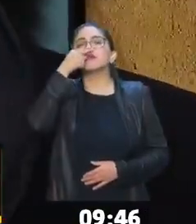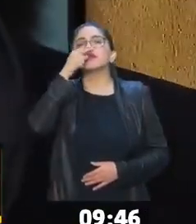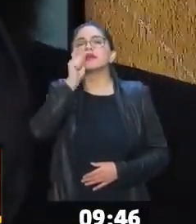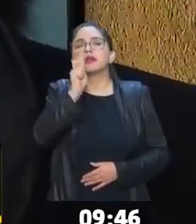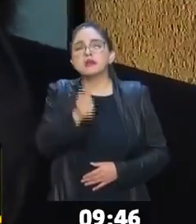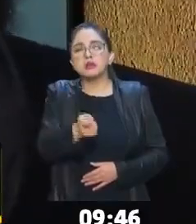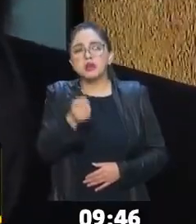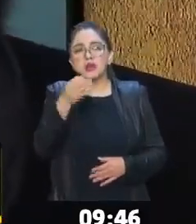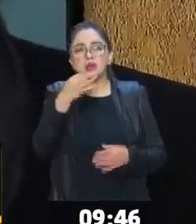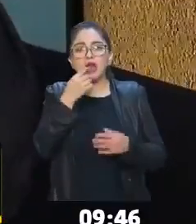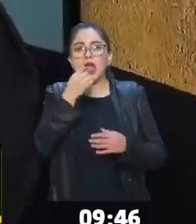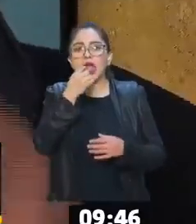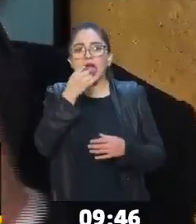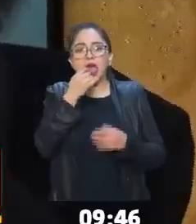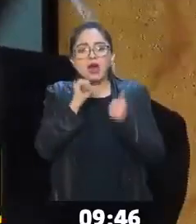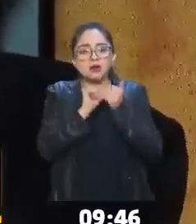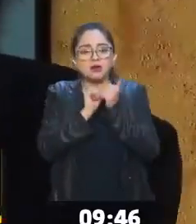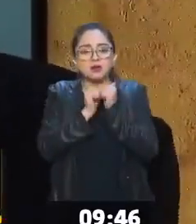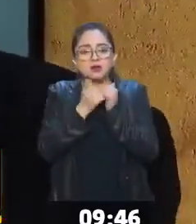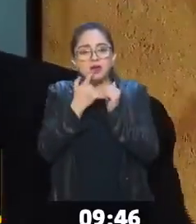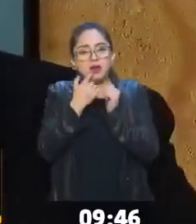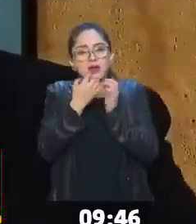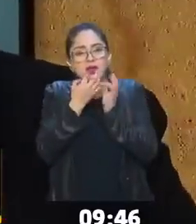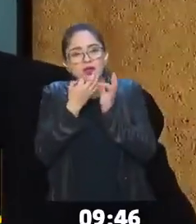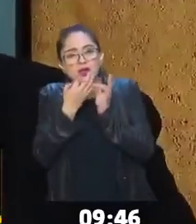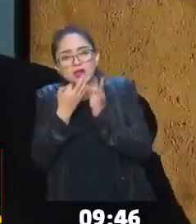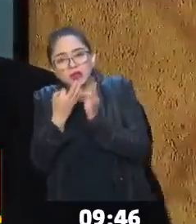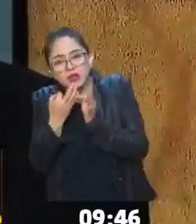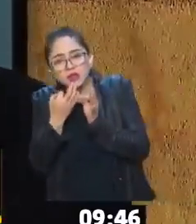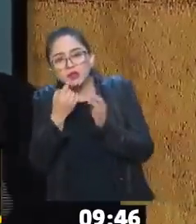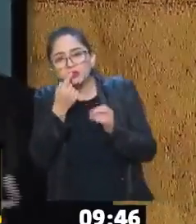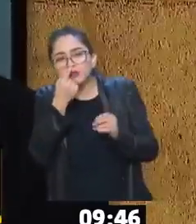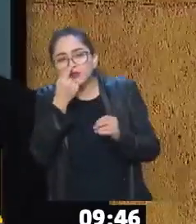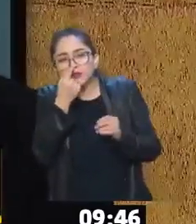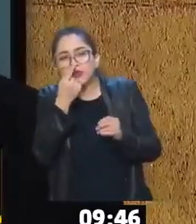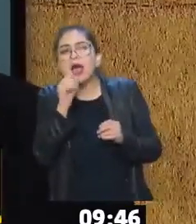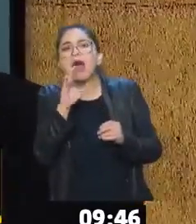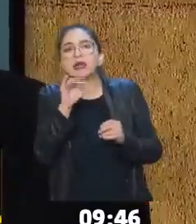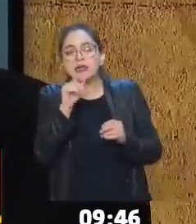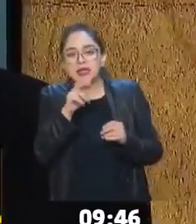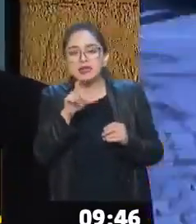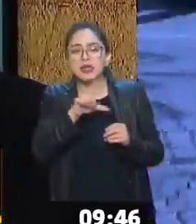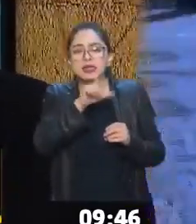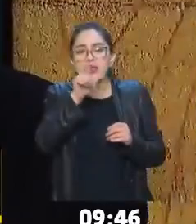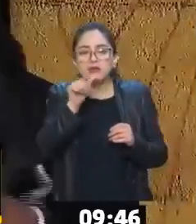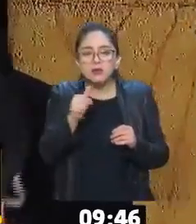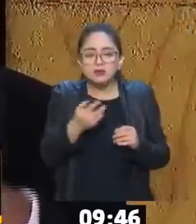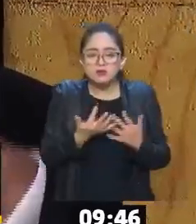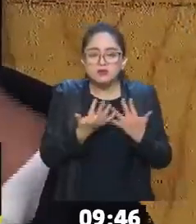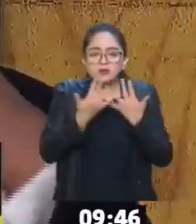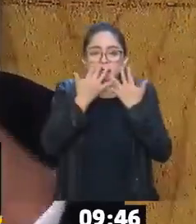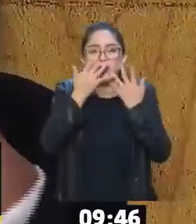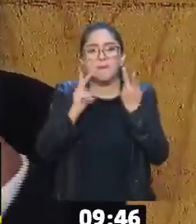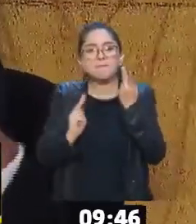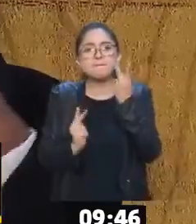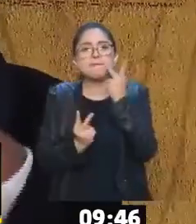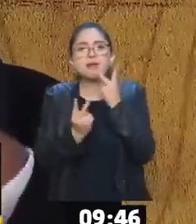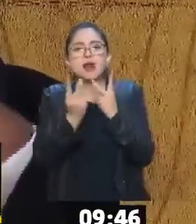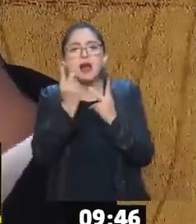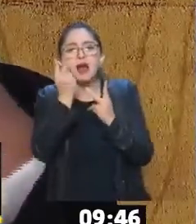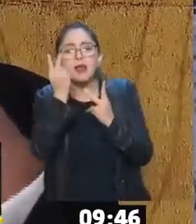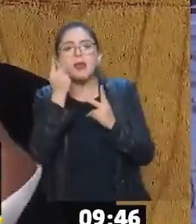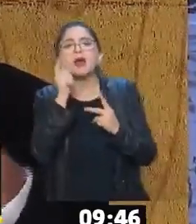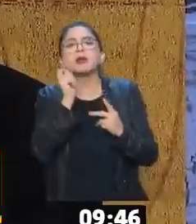de salivación ya en la boca. ¿Por qué? Porque estamos percibiendo la acidez. Vamos a encontrar esa frescura de la planta, nos está reflejando